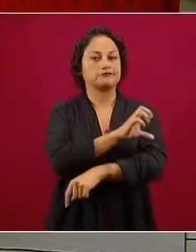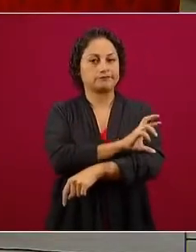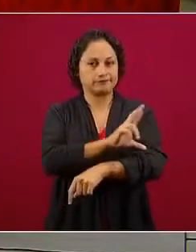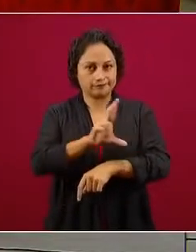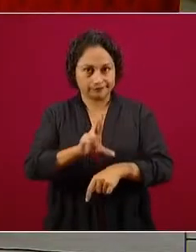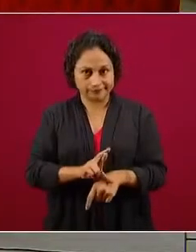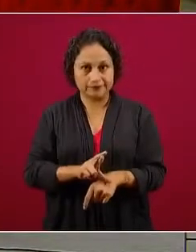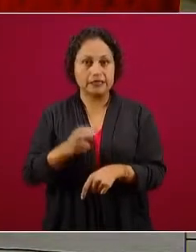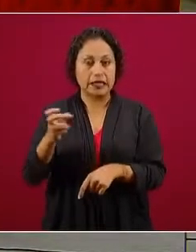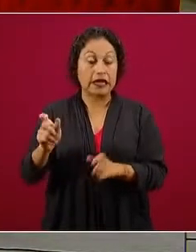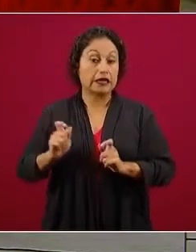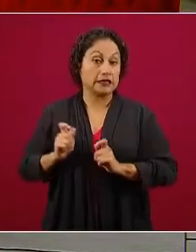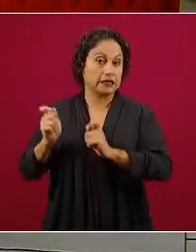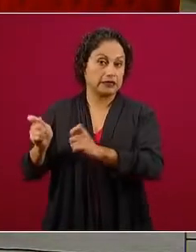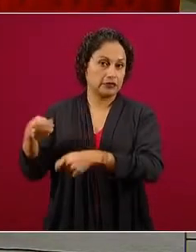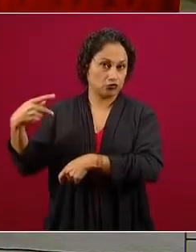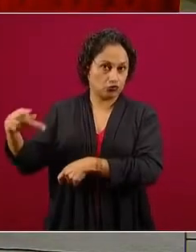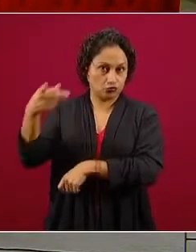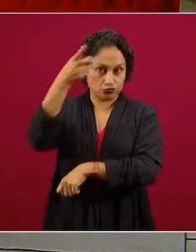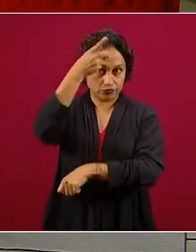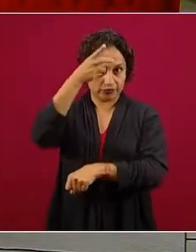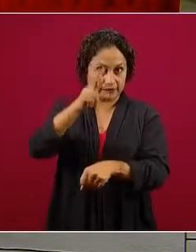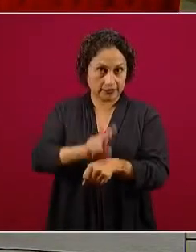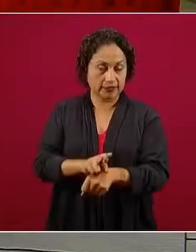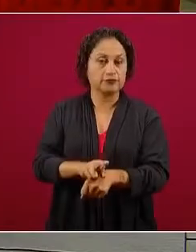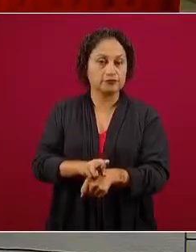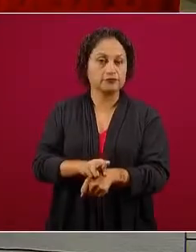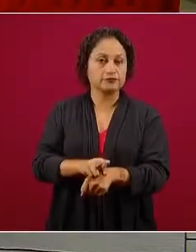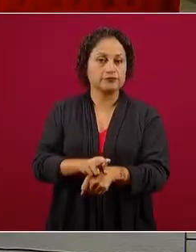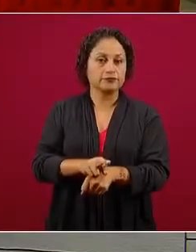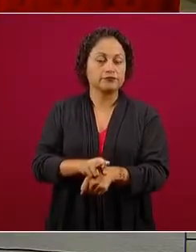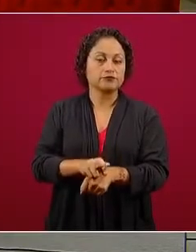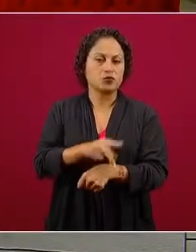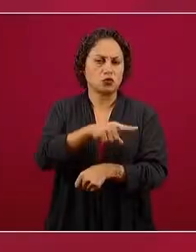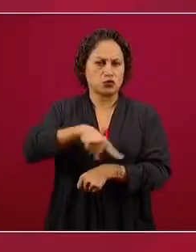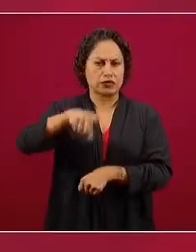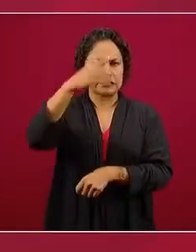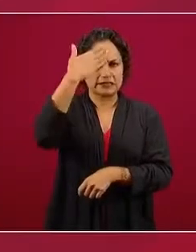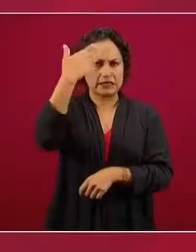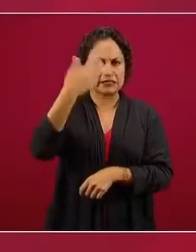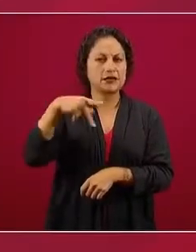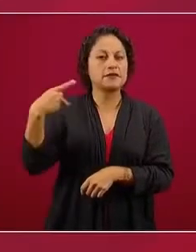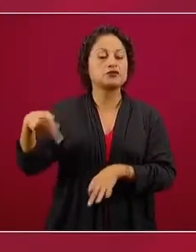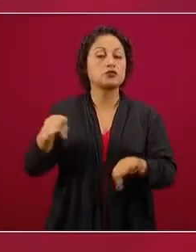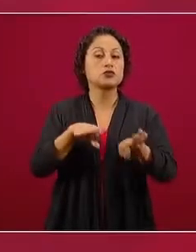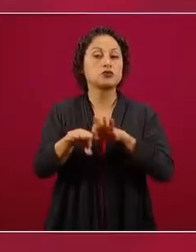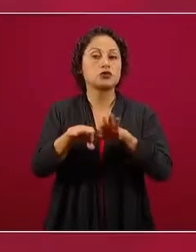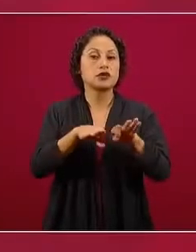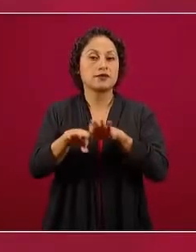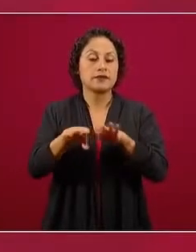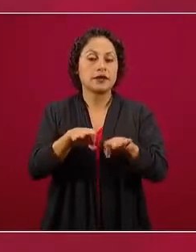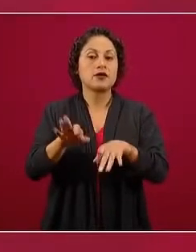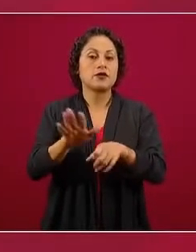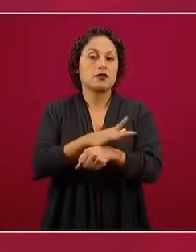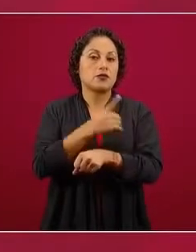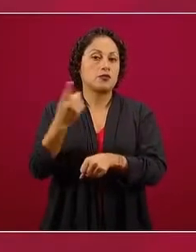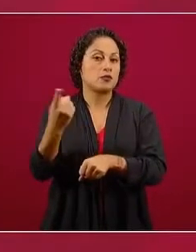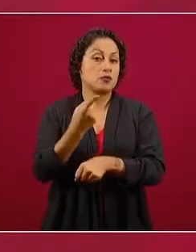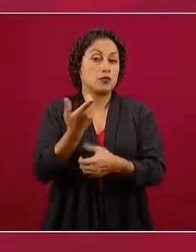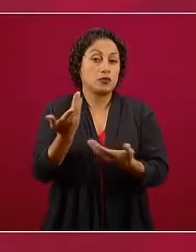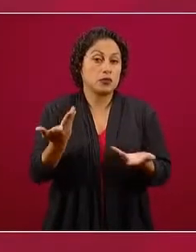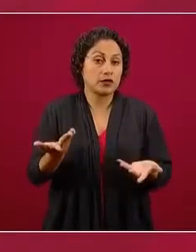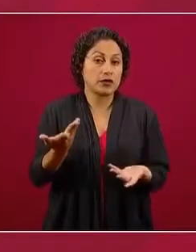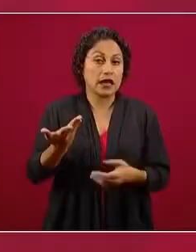periodística de Genaro Villamil es de todos conocida, porque ha sido motivo de una